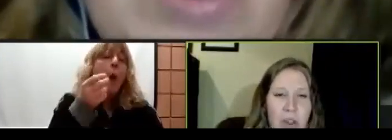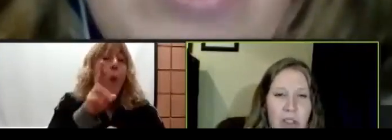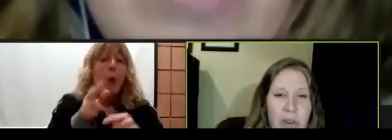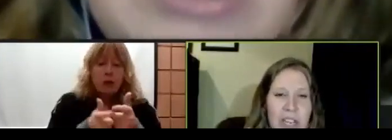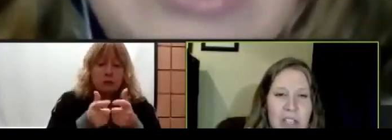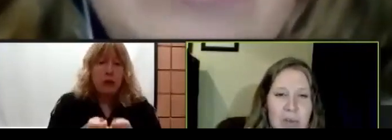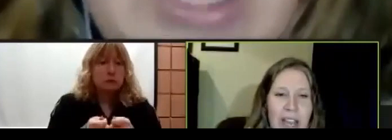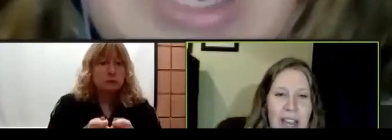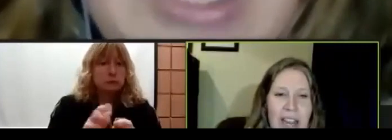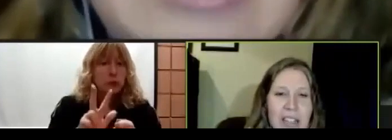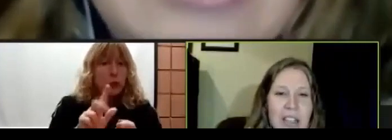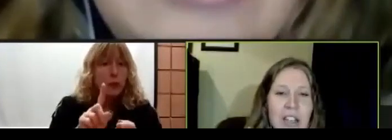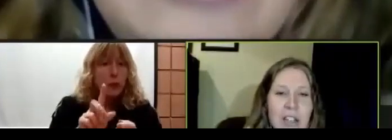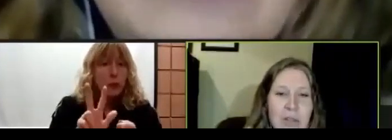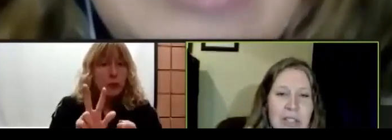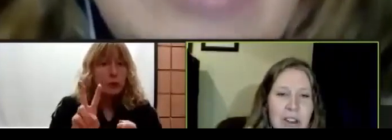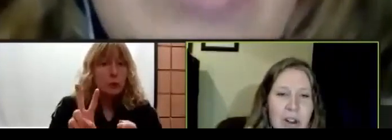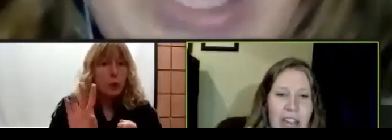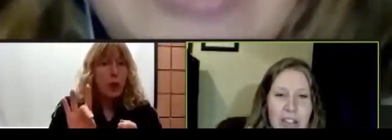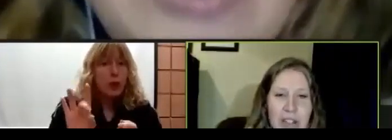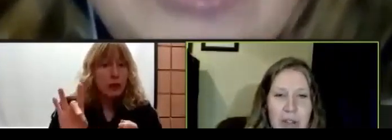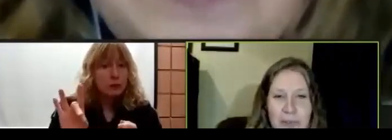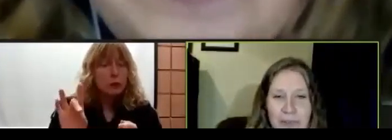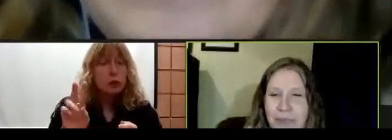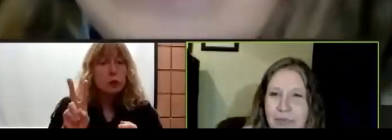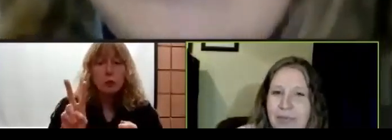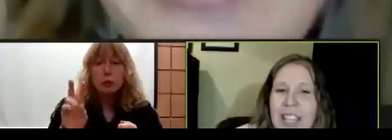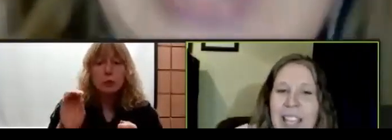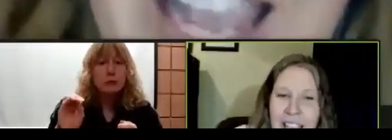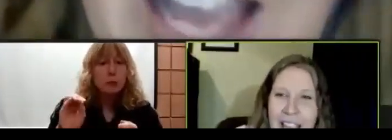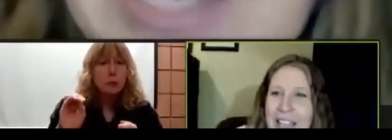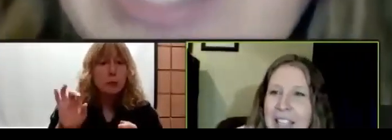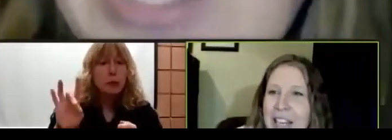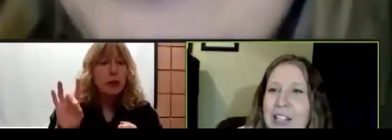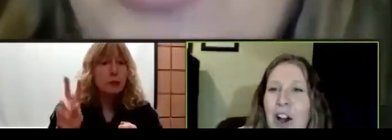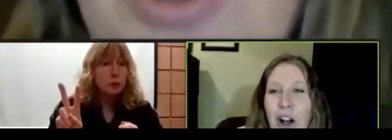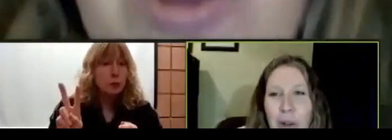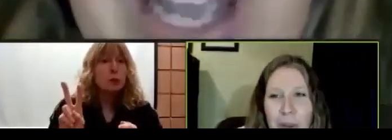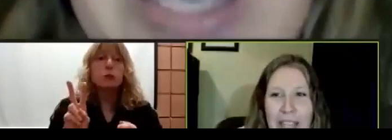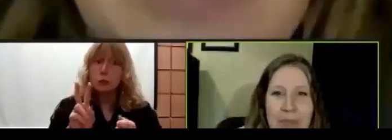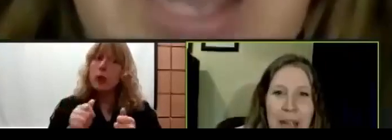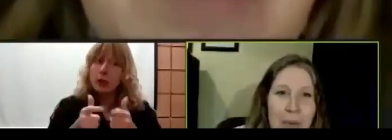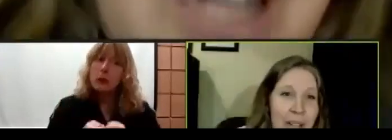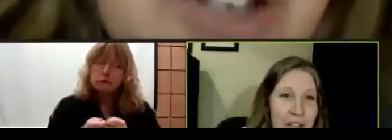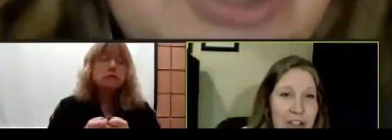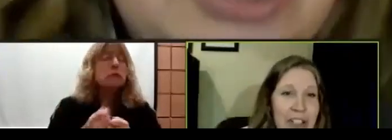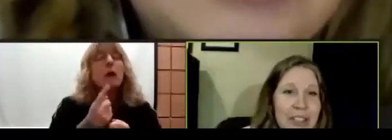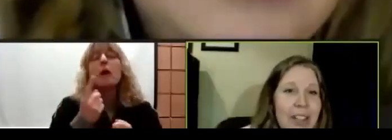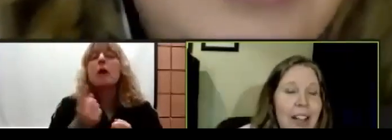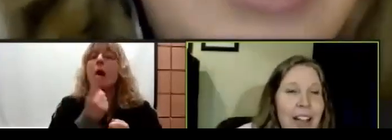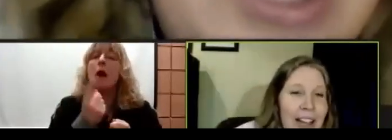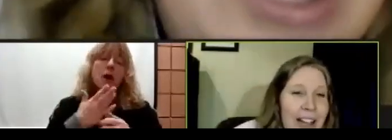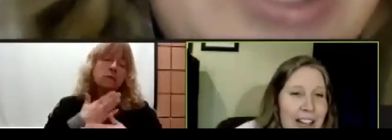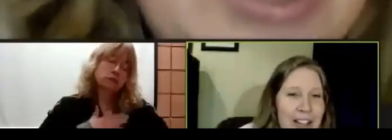y si no más queremos darles a gracias al que más temen otra vez si tienen preguntas o comentarios por